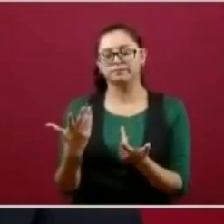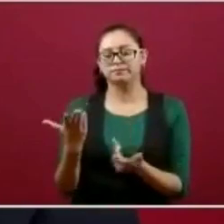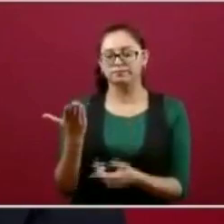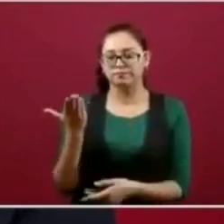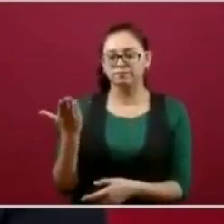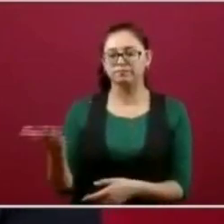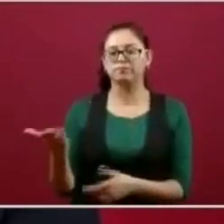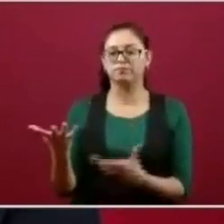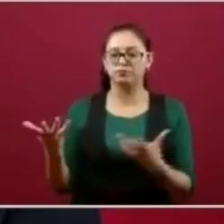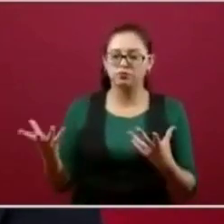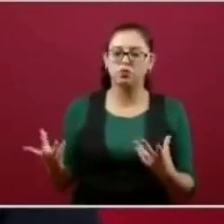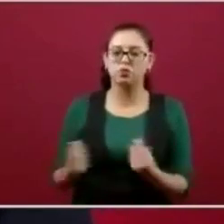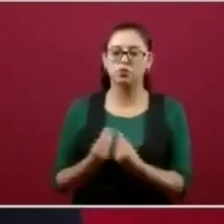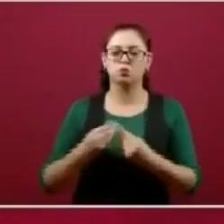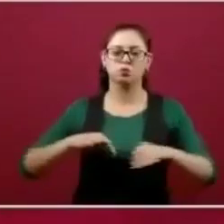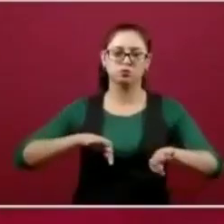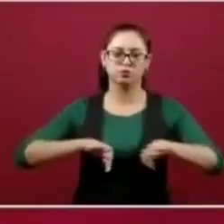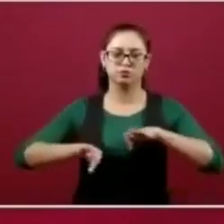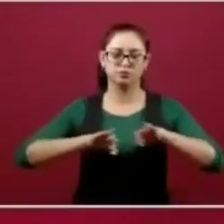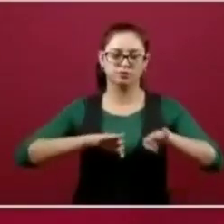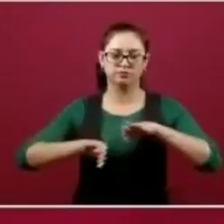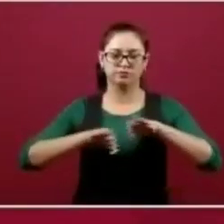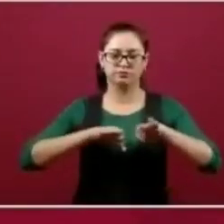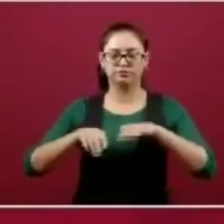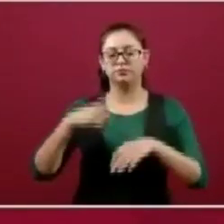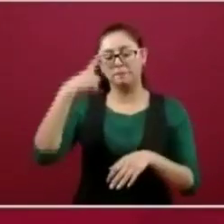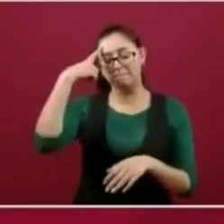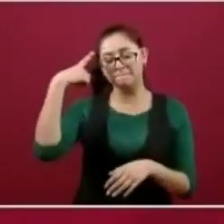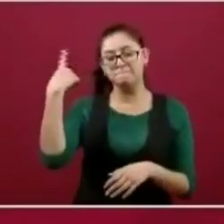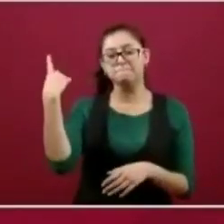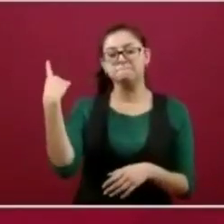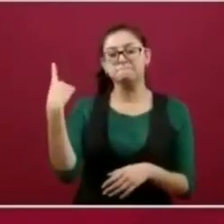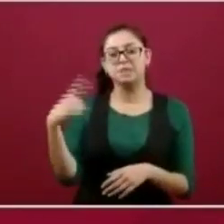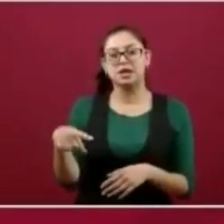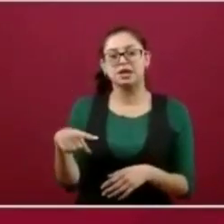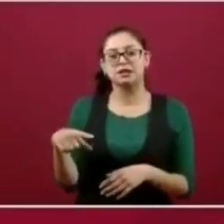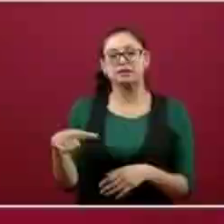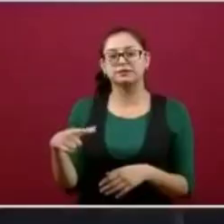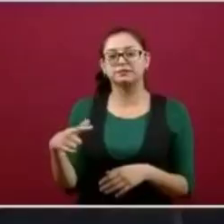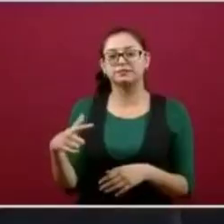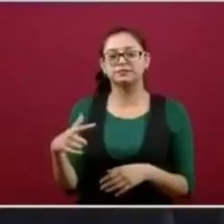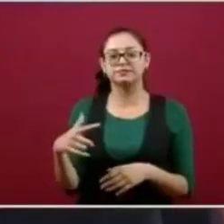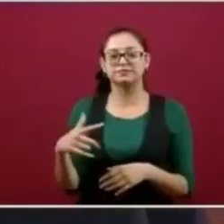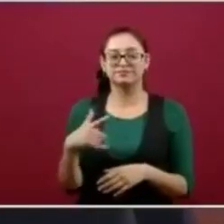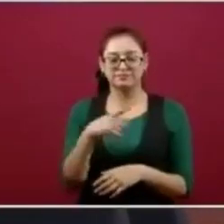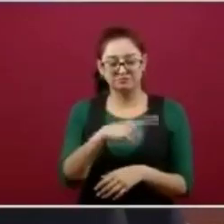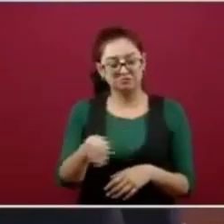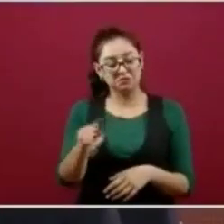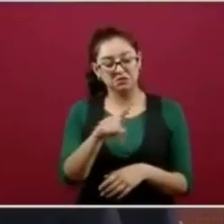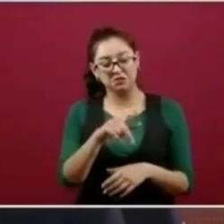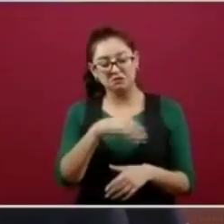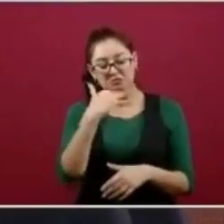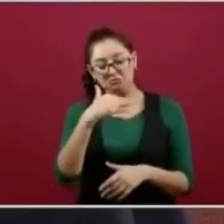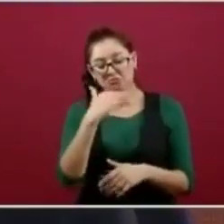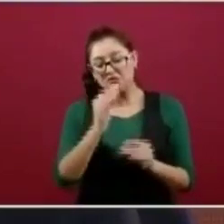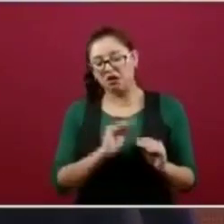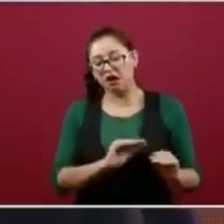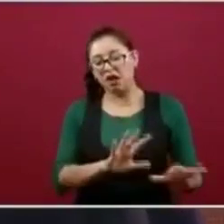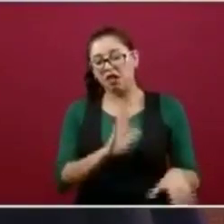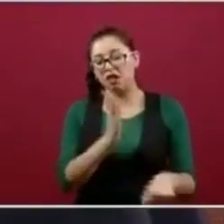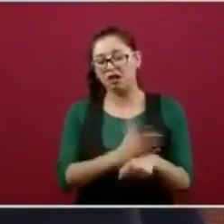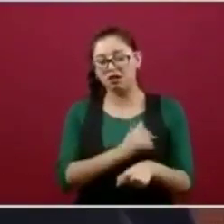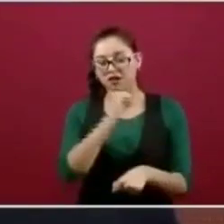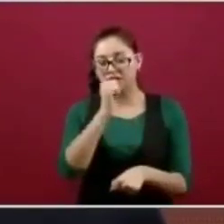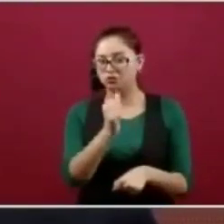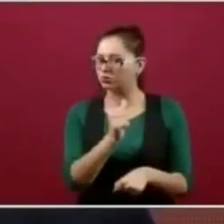pidiendo que trabajemos juntos para que no se permita la impunidad,